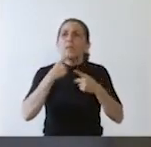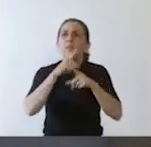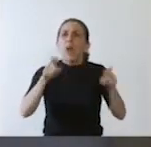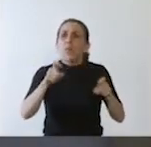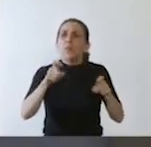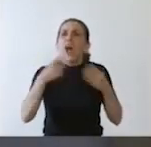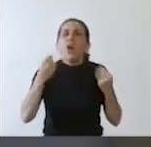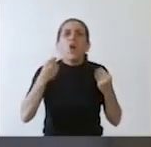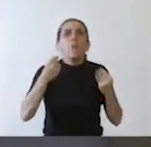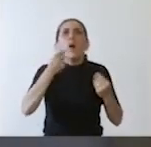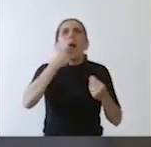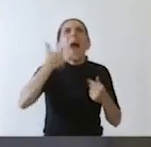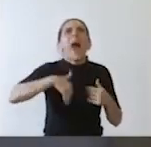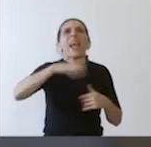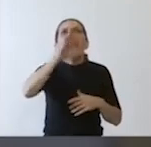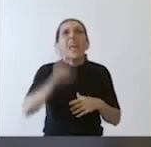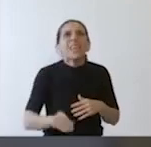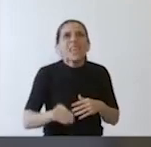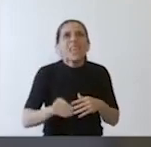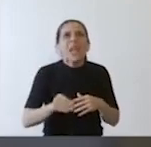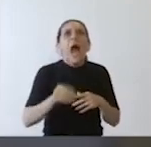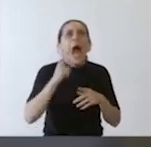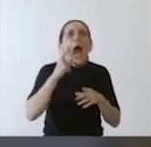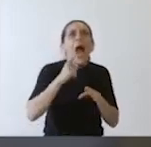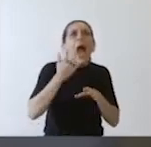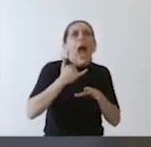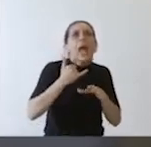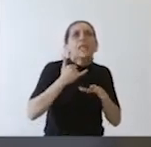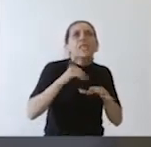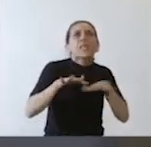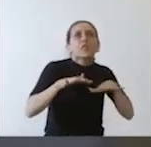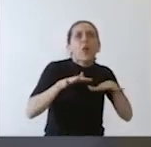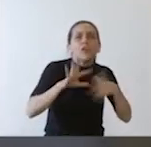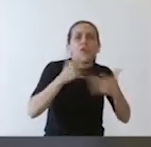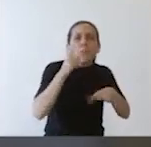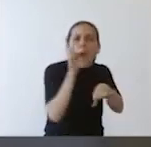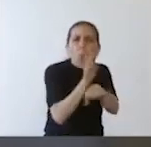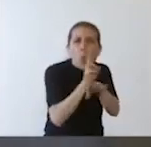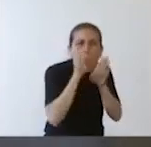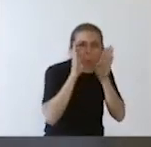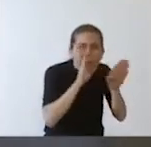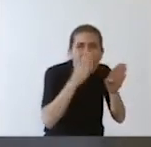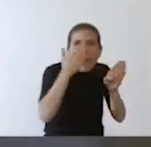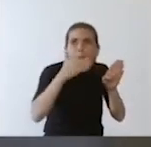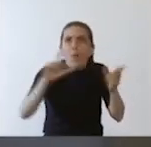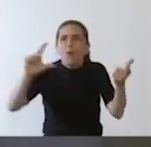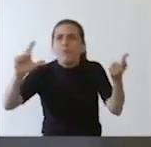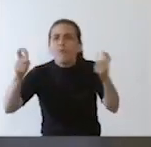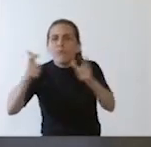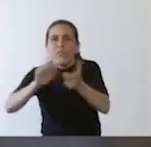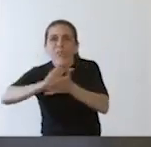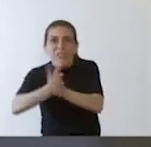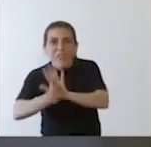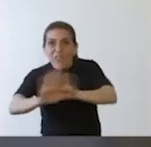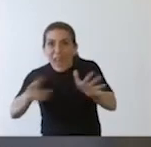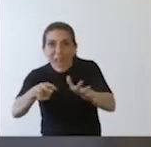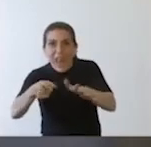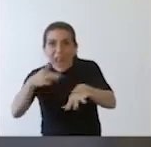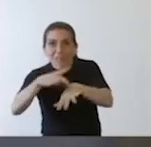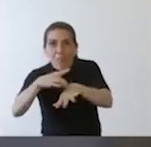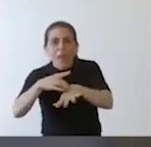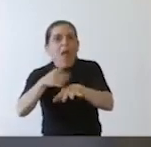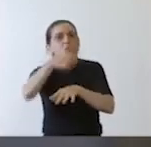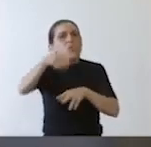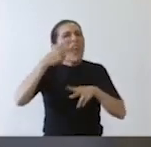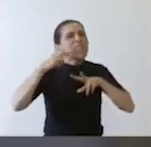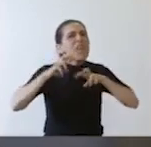debería pasar en nuestro país para pasar de la fase de contención a la fase de mitigación? ¿Qué medidas se están estudiando